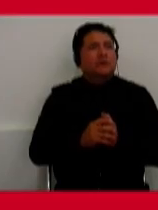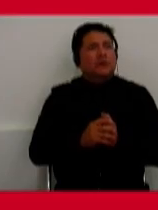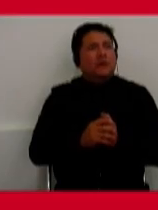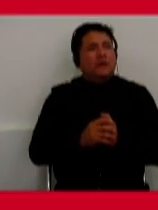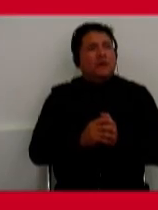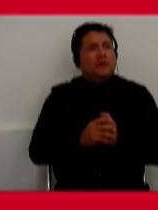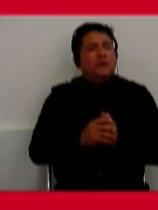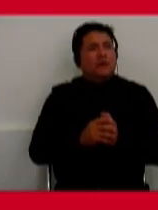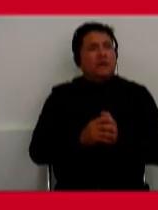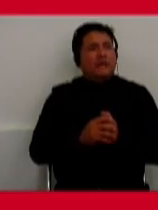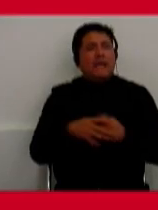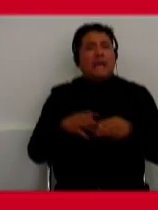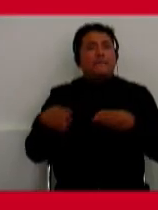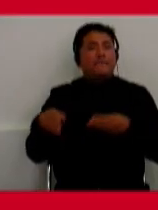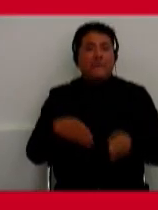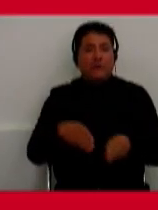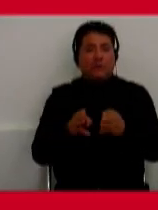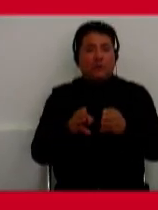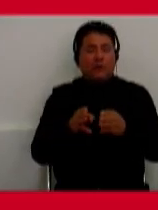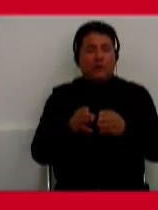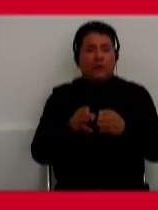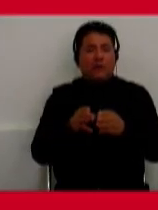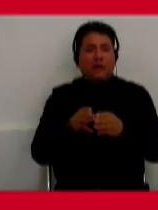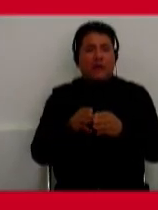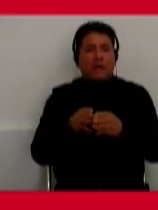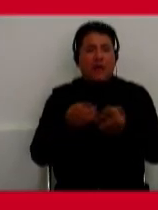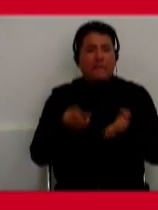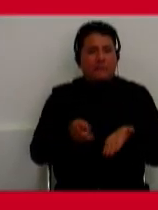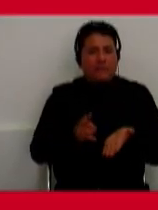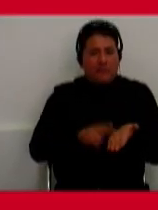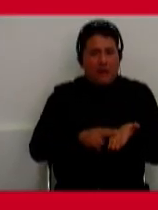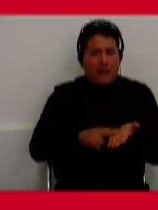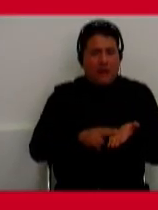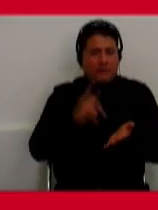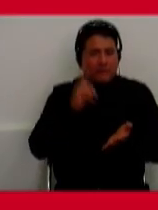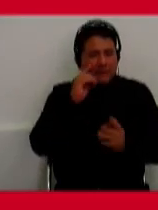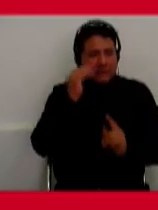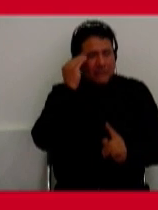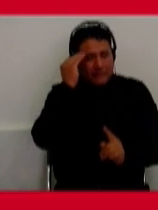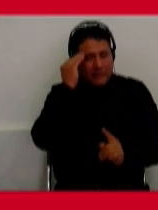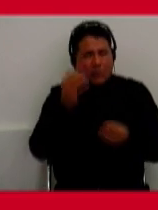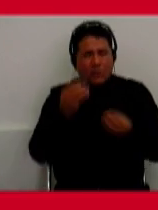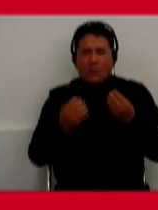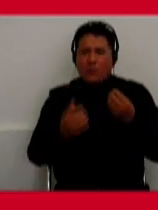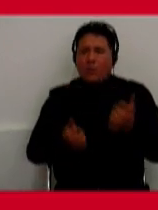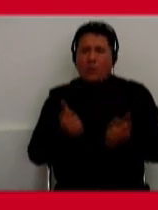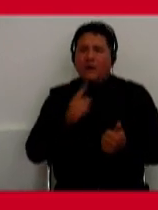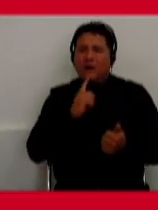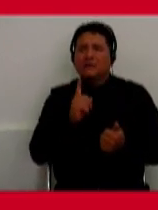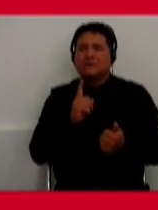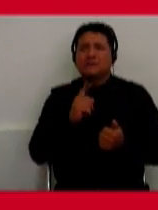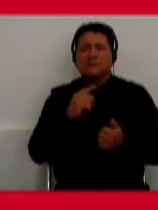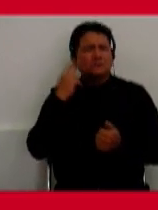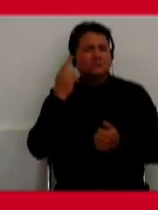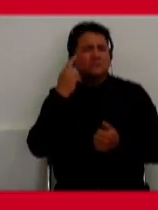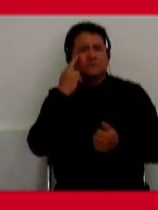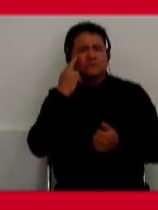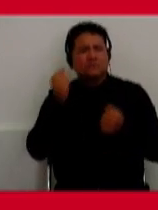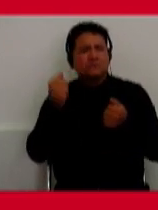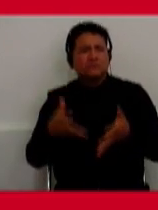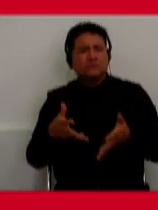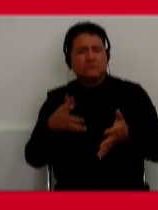El método aplicado para determinar cuál es la causa raíz principal de estos eventos ha sido